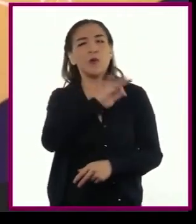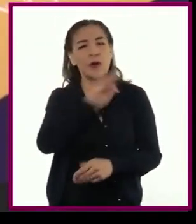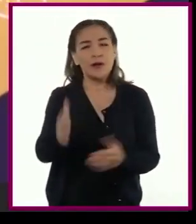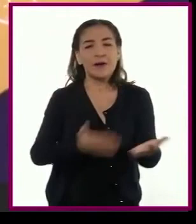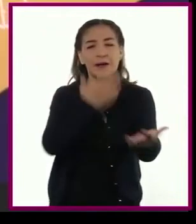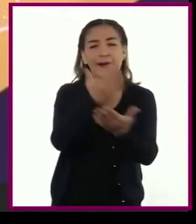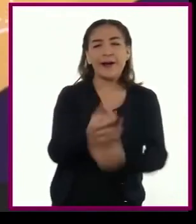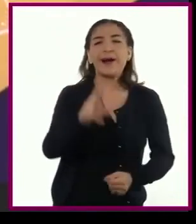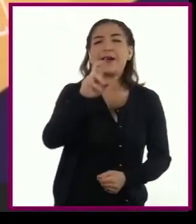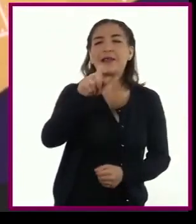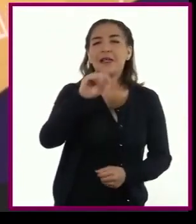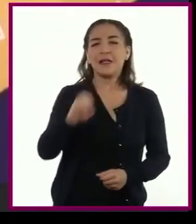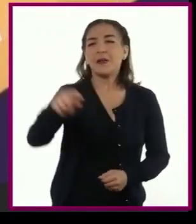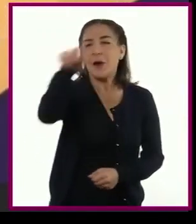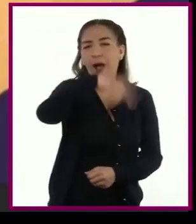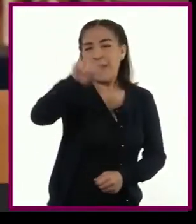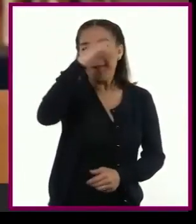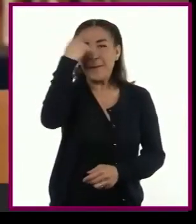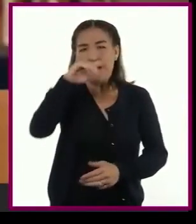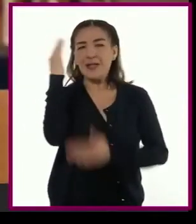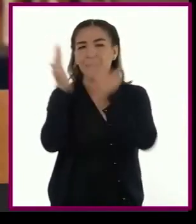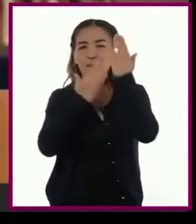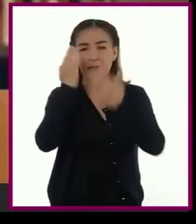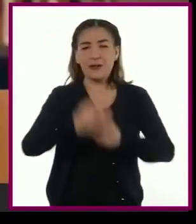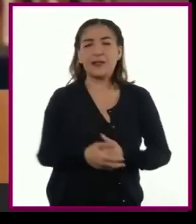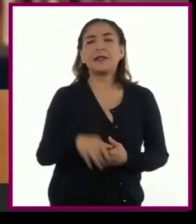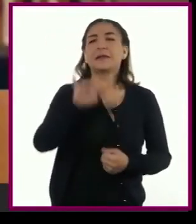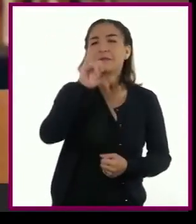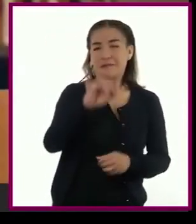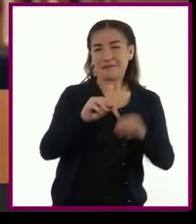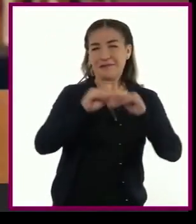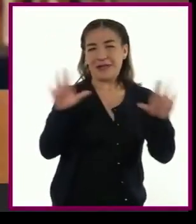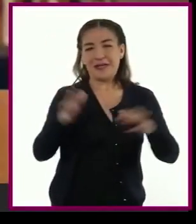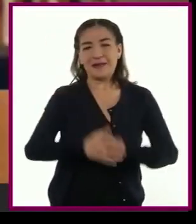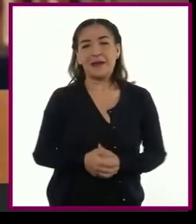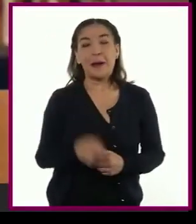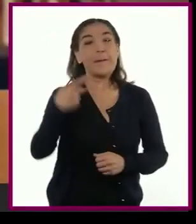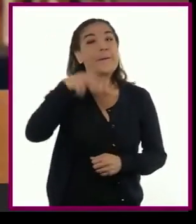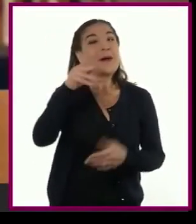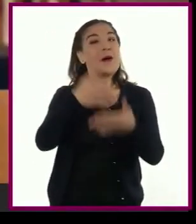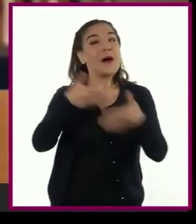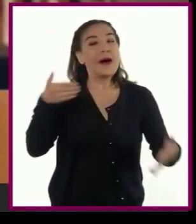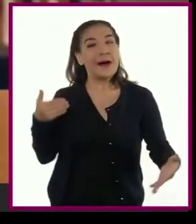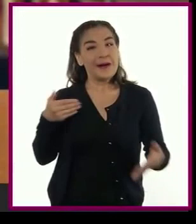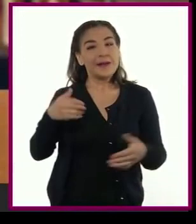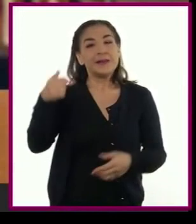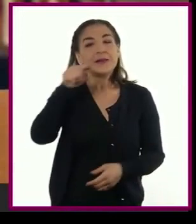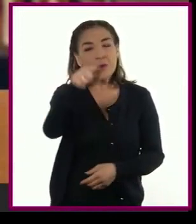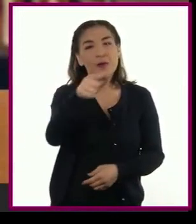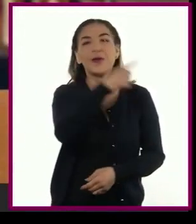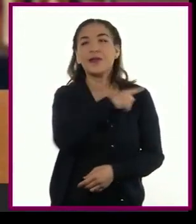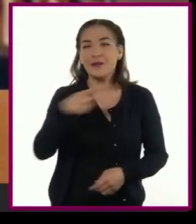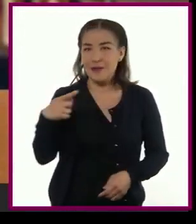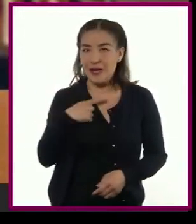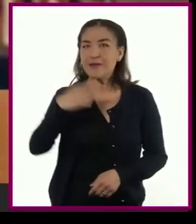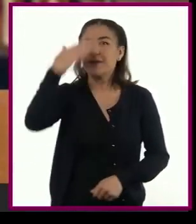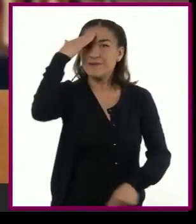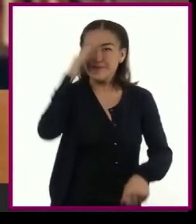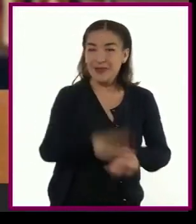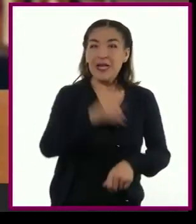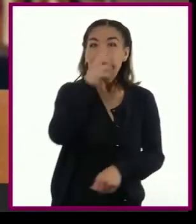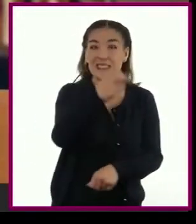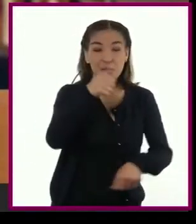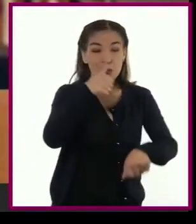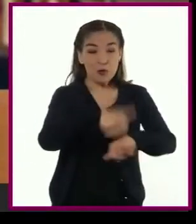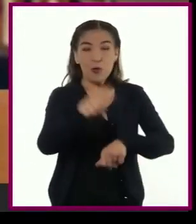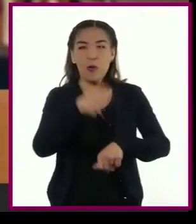un reto a las y los estudiantes? Por supuesto, pero antes tienen que tener presente que el número